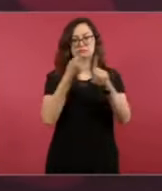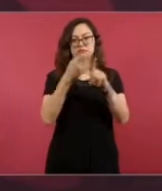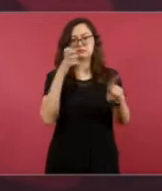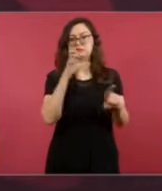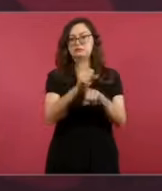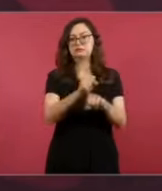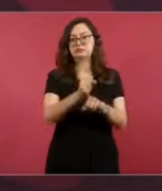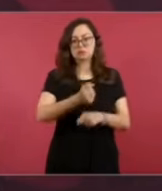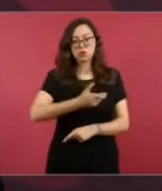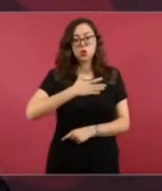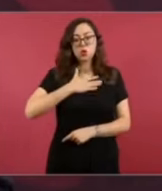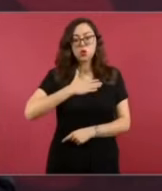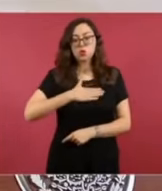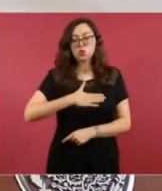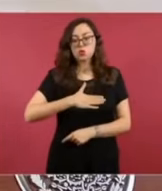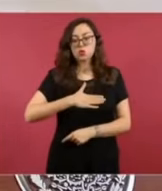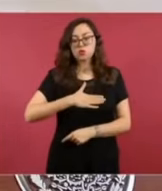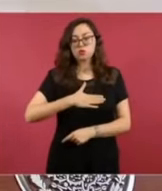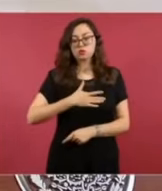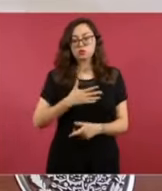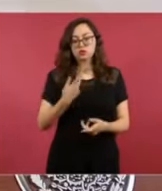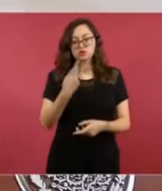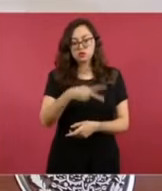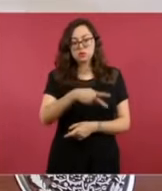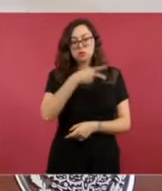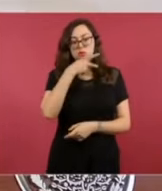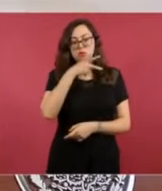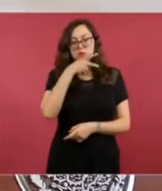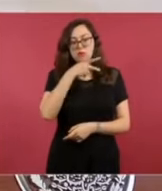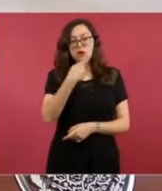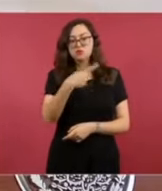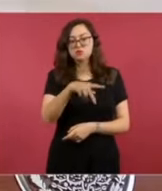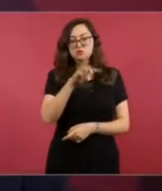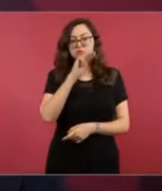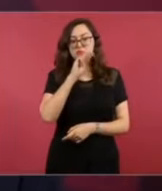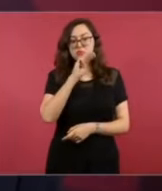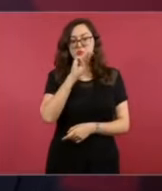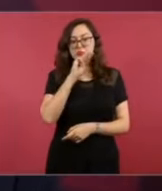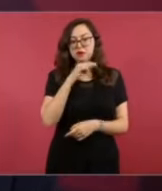a las mamás, a los papás de los muchachos,